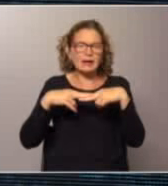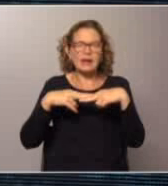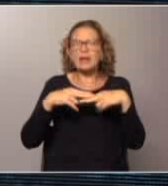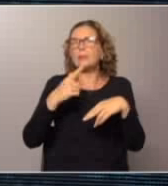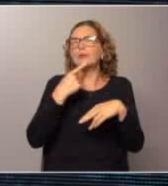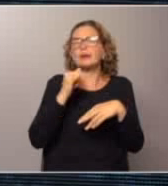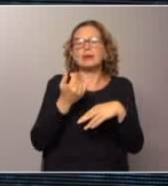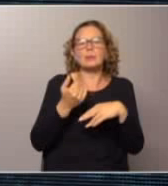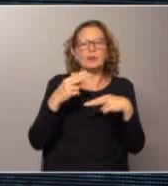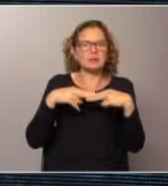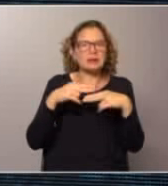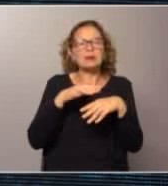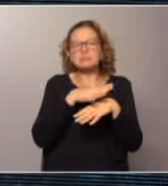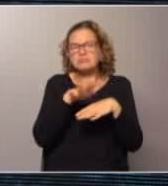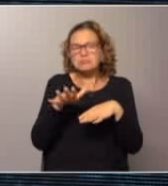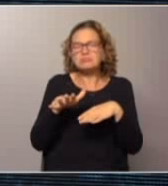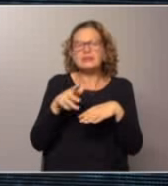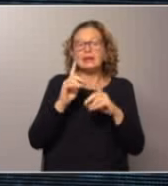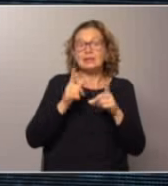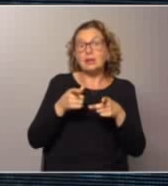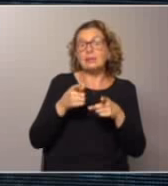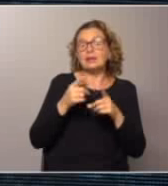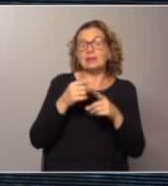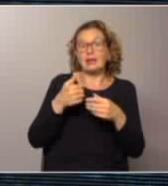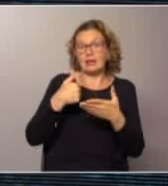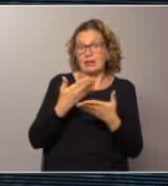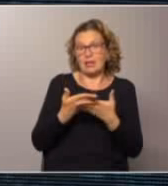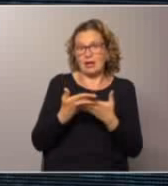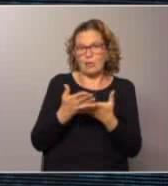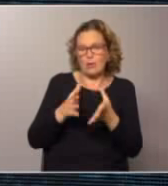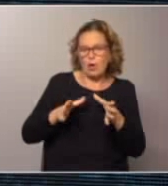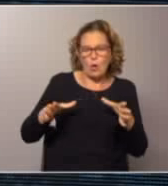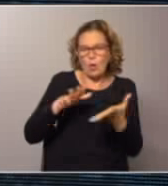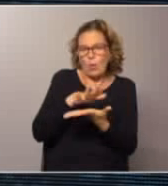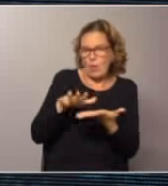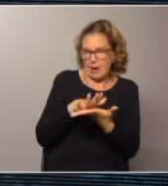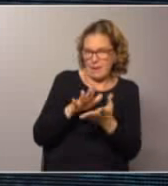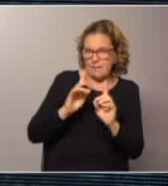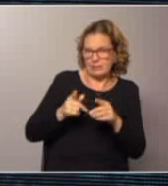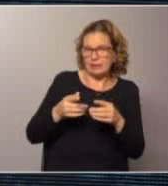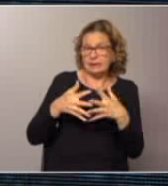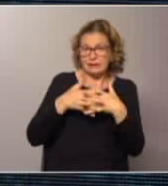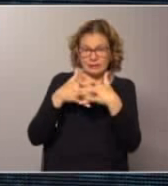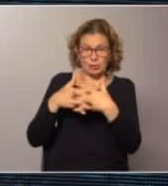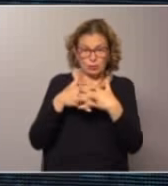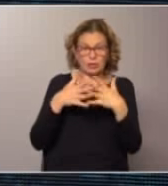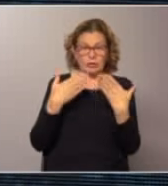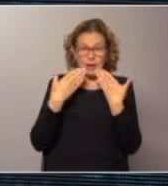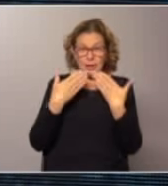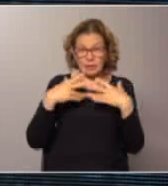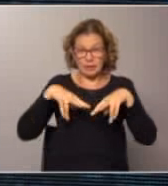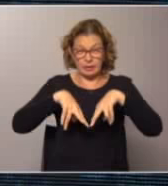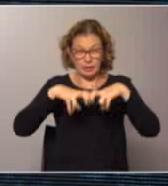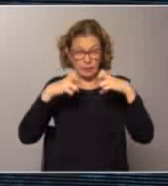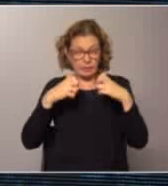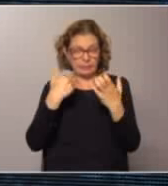y en internet pero que también se dan en los entornos más físicos podemos llamar de hecho en eeuu se habla y hay estudios que muestran